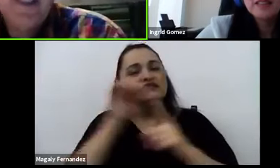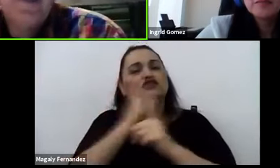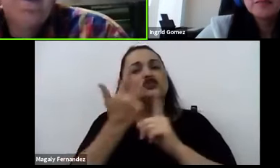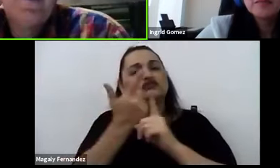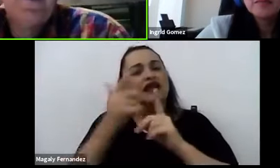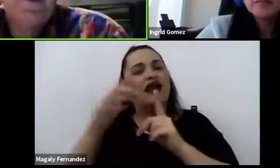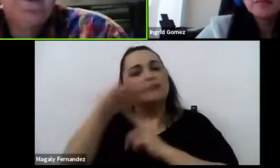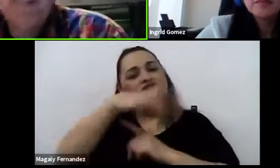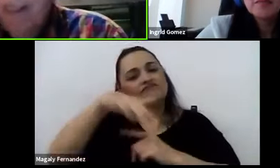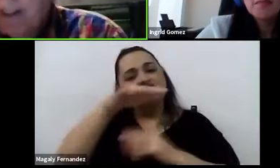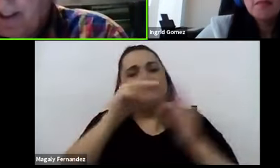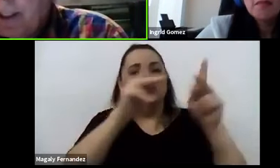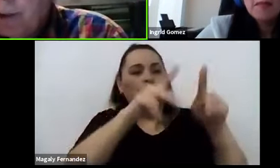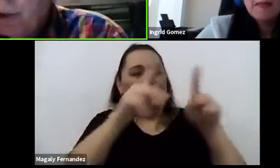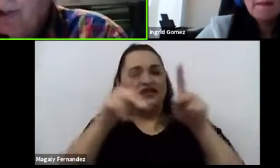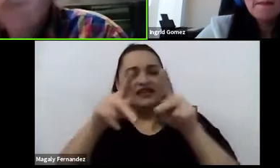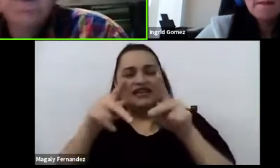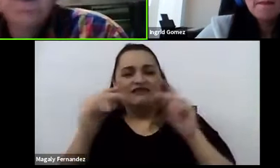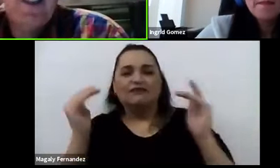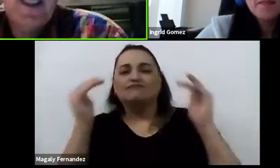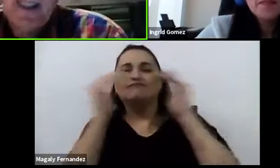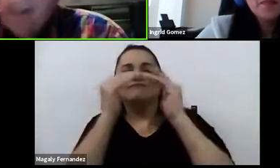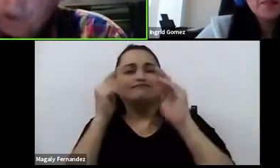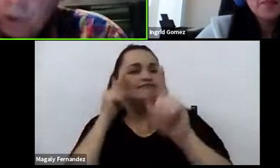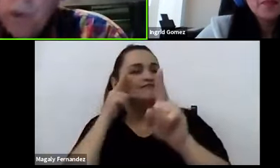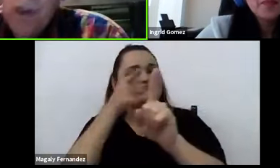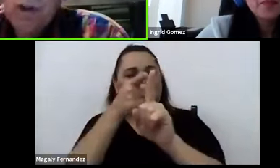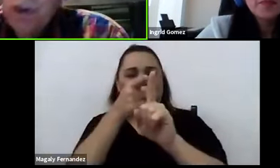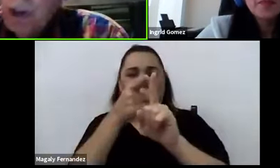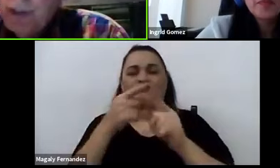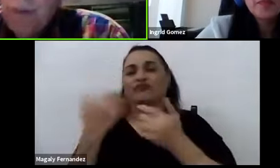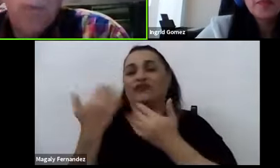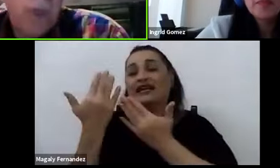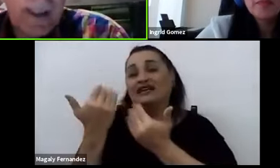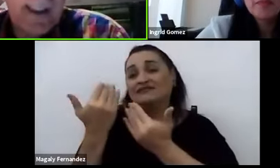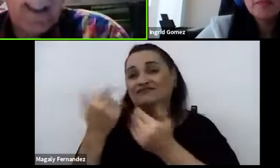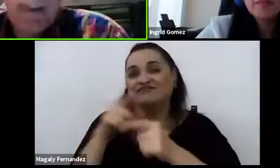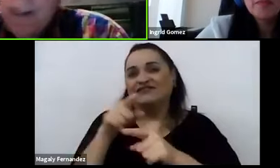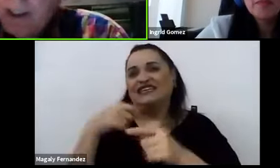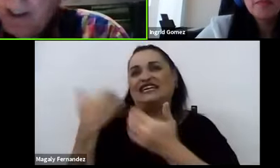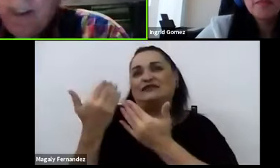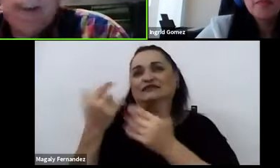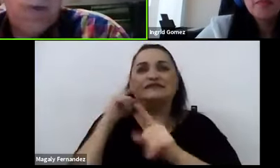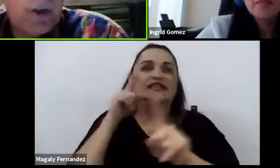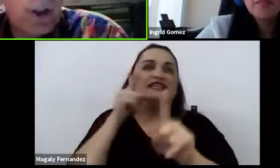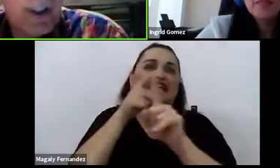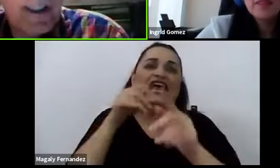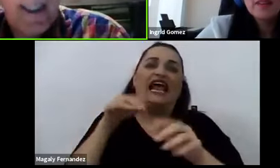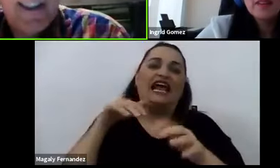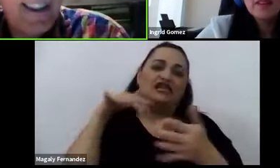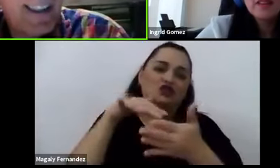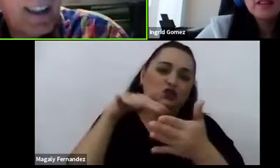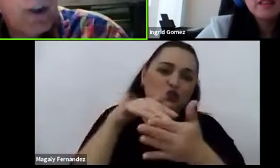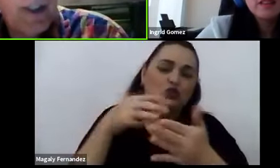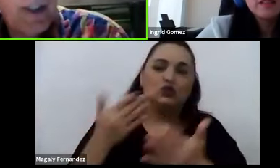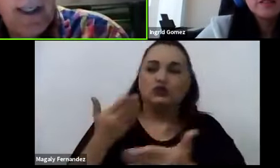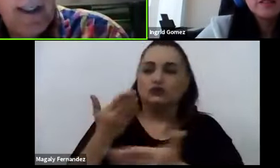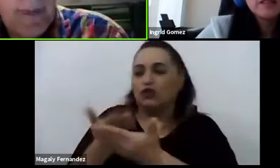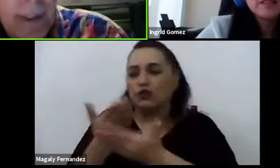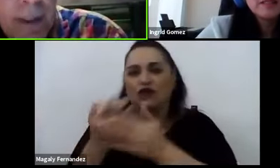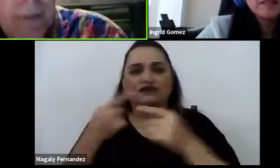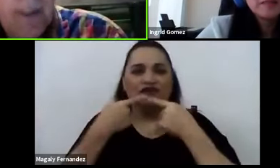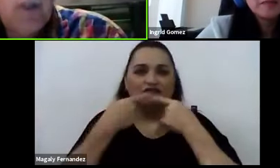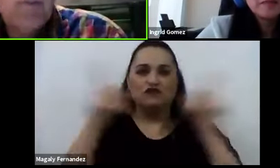empatía y hacia la equidad. Y todo ello requiere estudios, propuestas, difusiones, tanto a